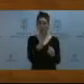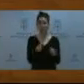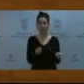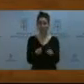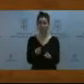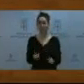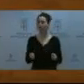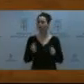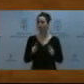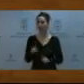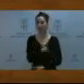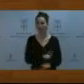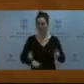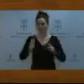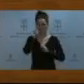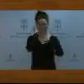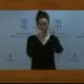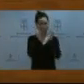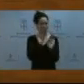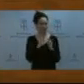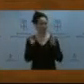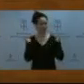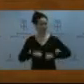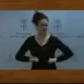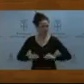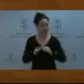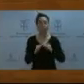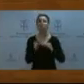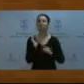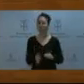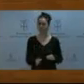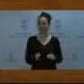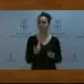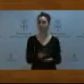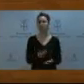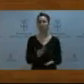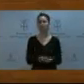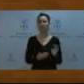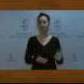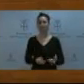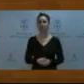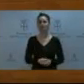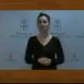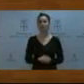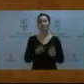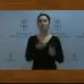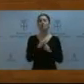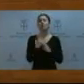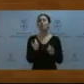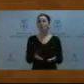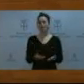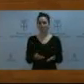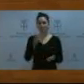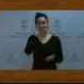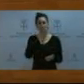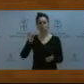acuerdo. Si estamos todos de acuerdo, es una evidencia. Lo que pasa es que, escuchando a los grupos que defienden que esta especie